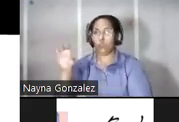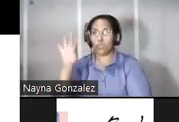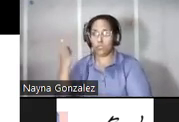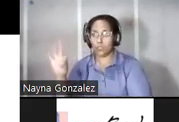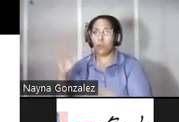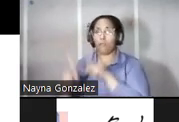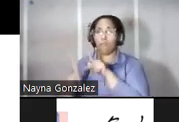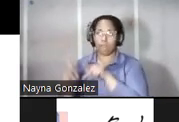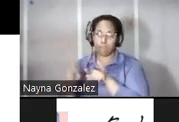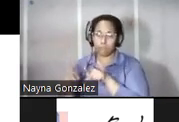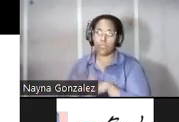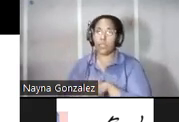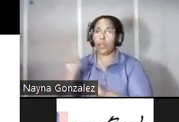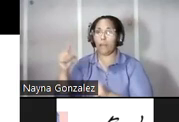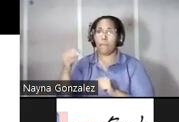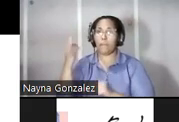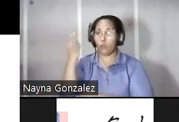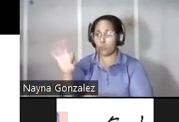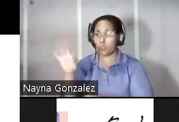144.219 personas y en el